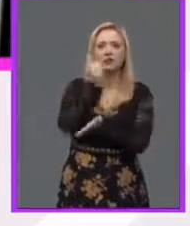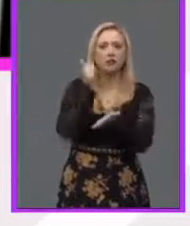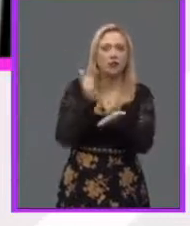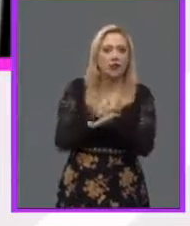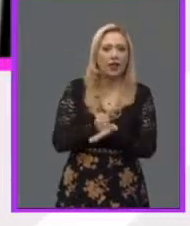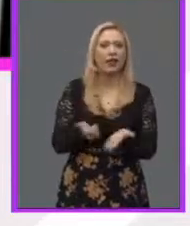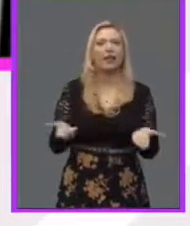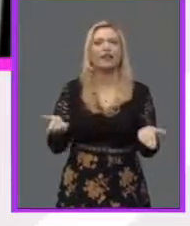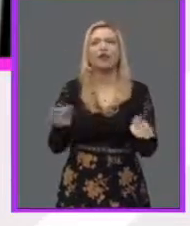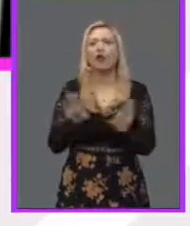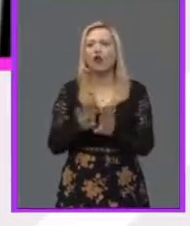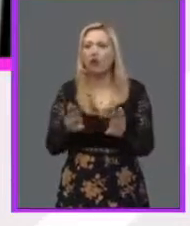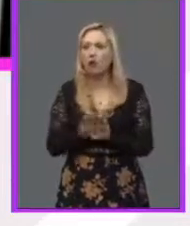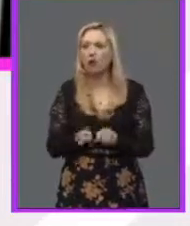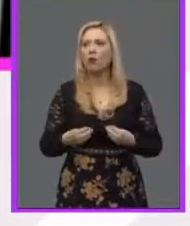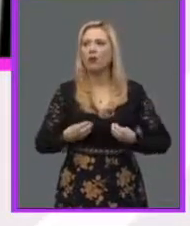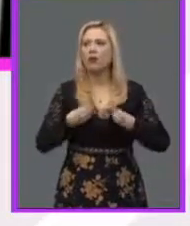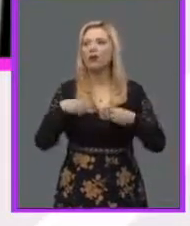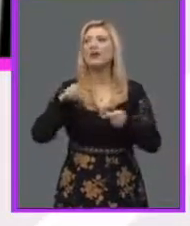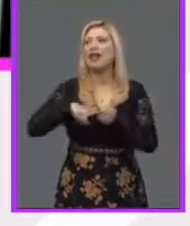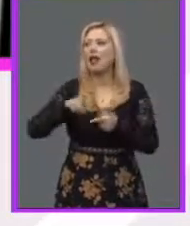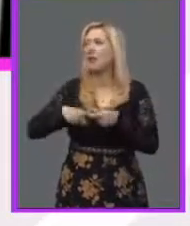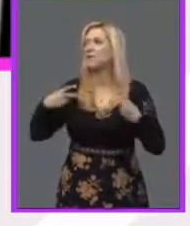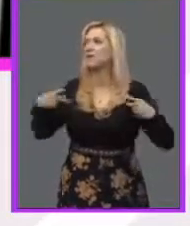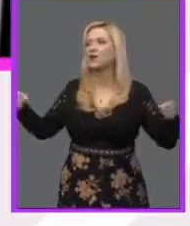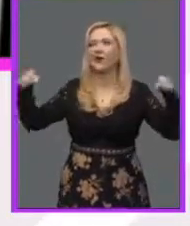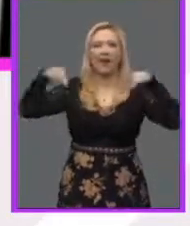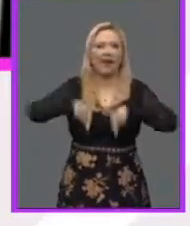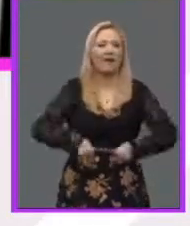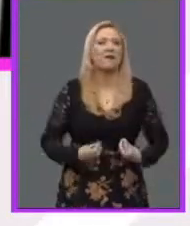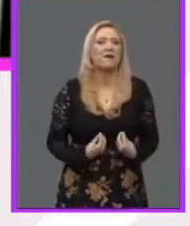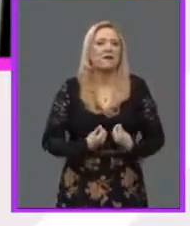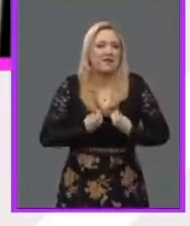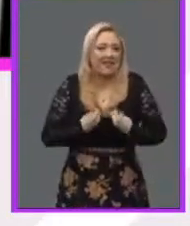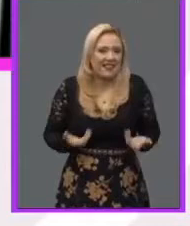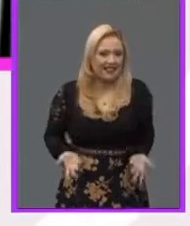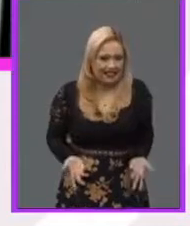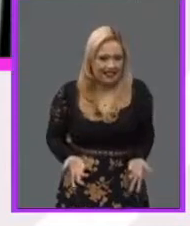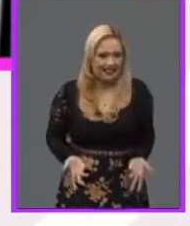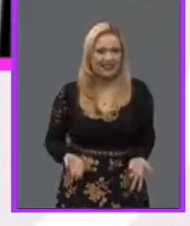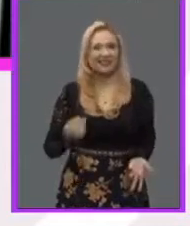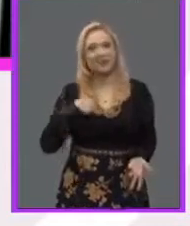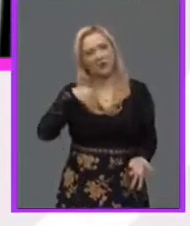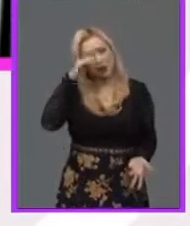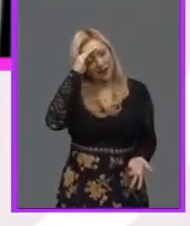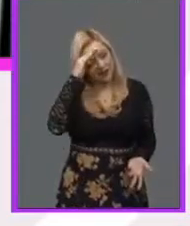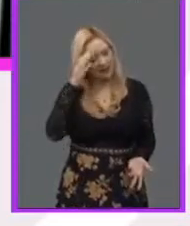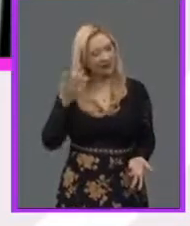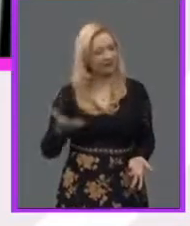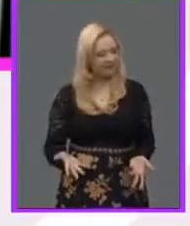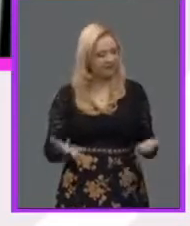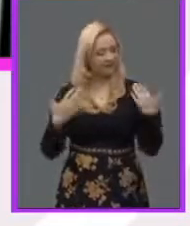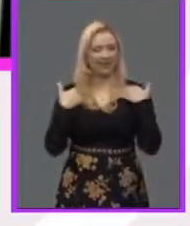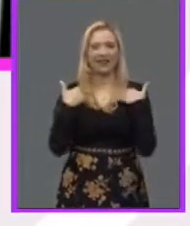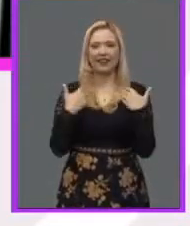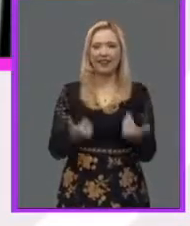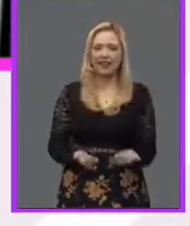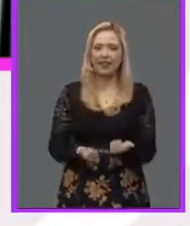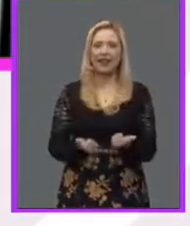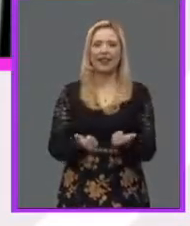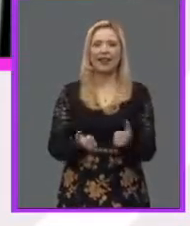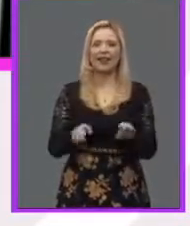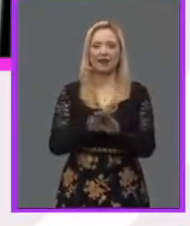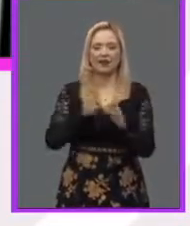espacios en que vivimos, cómo los vivimos, quiénes los vivimos, y creo que justo entender